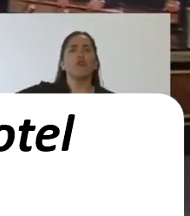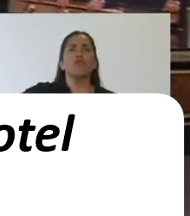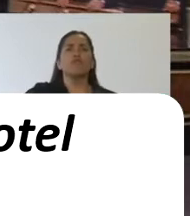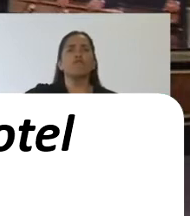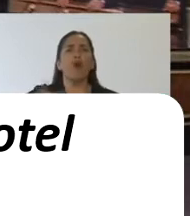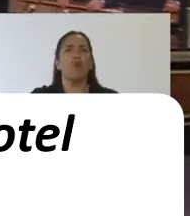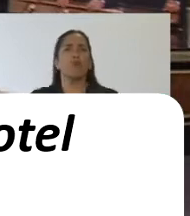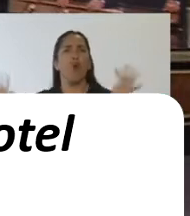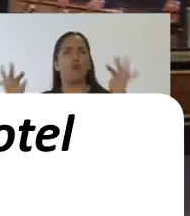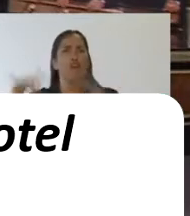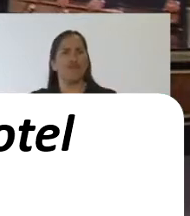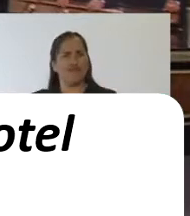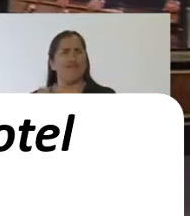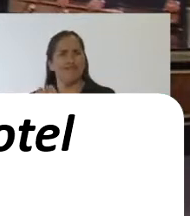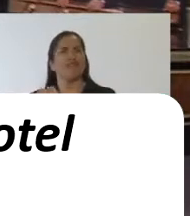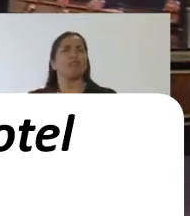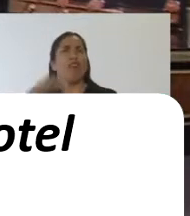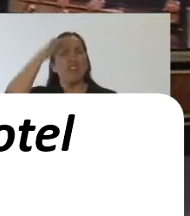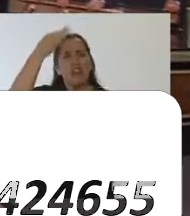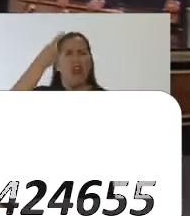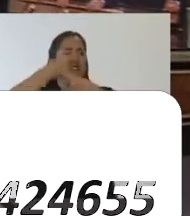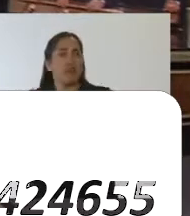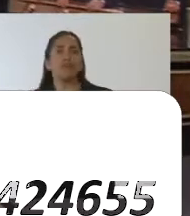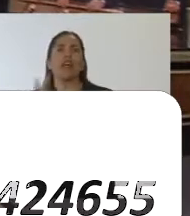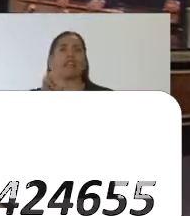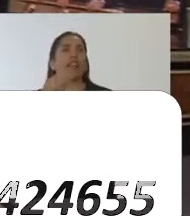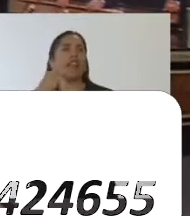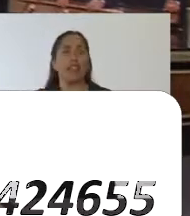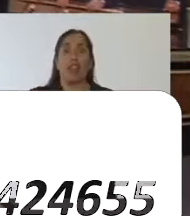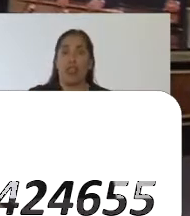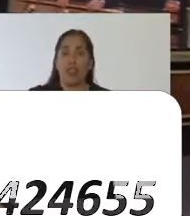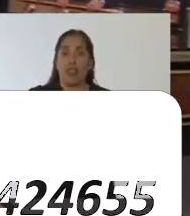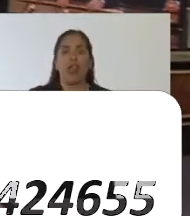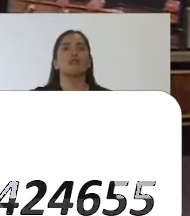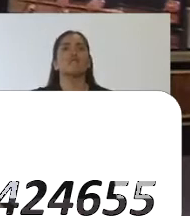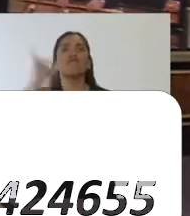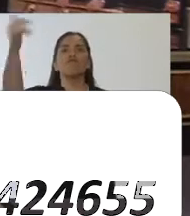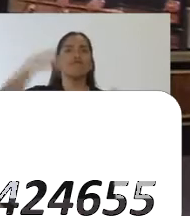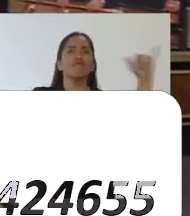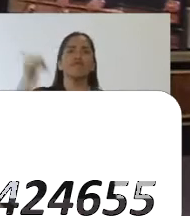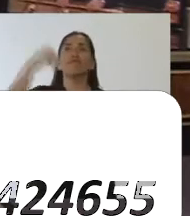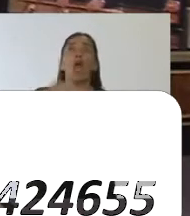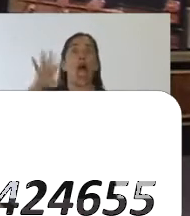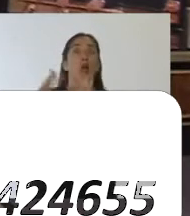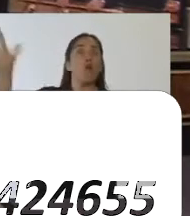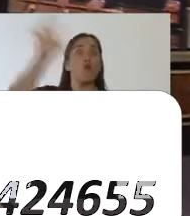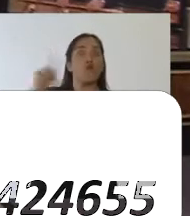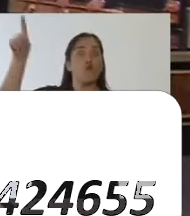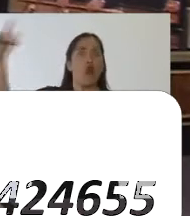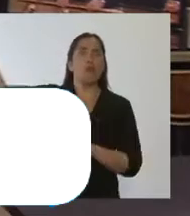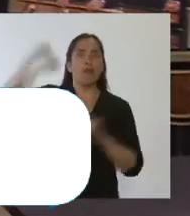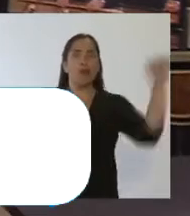públicos. Este decreto suspende por 30 días los vuelos provenientes de Europa, Estados